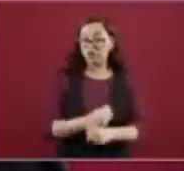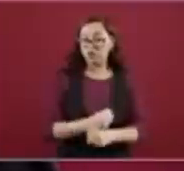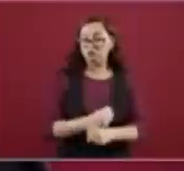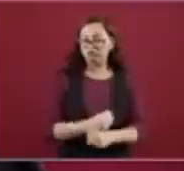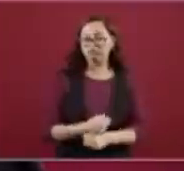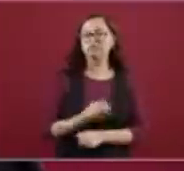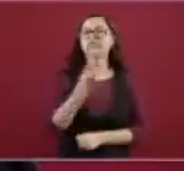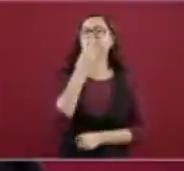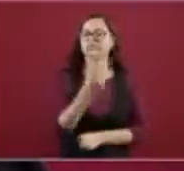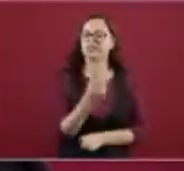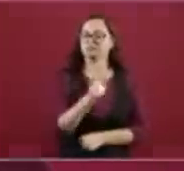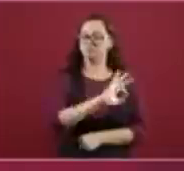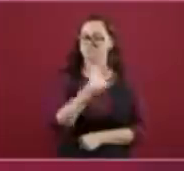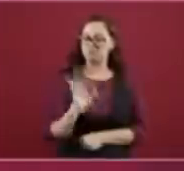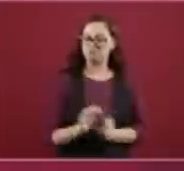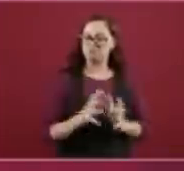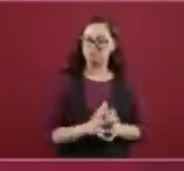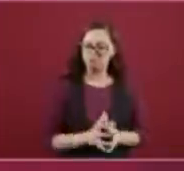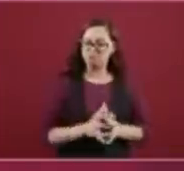3%.